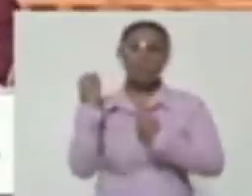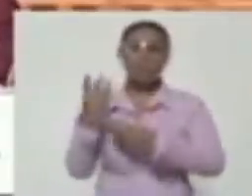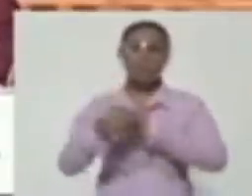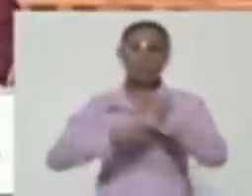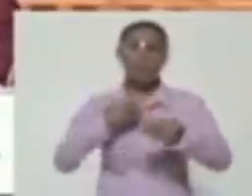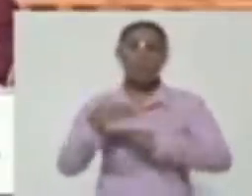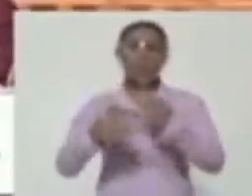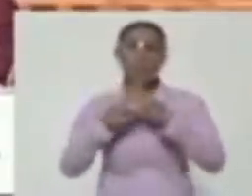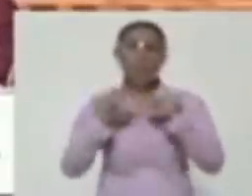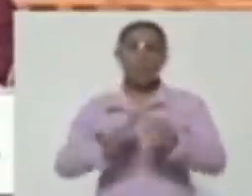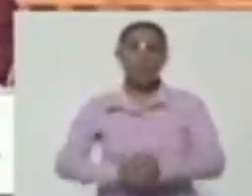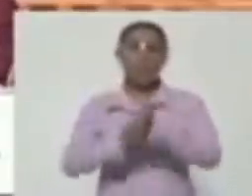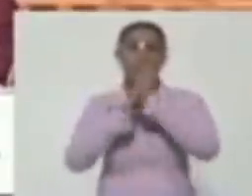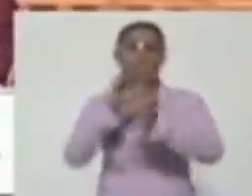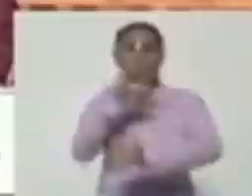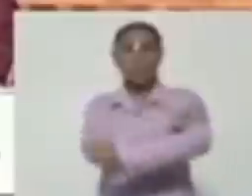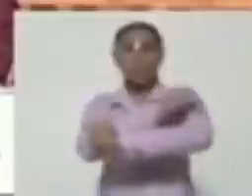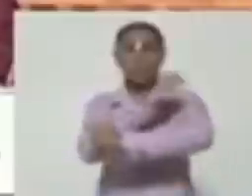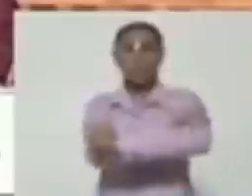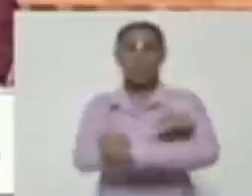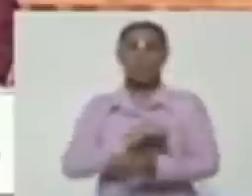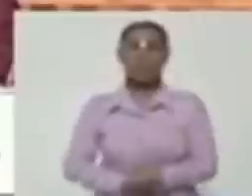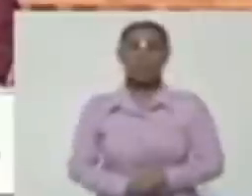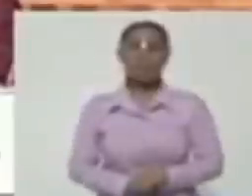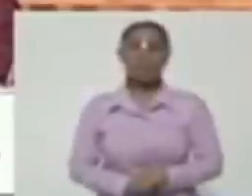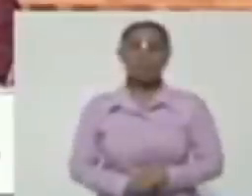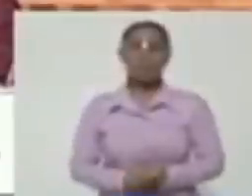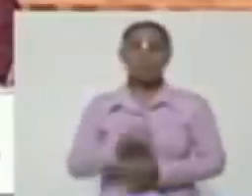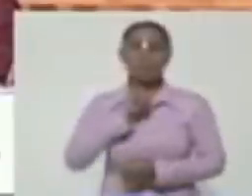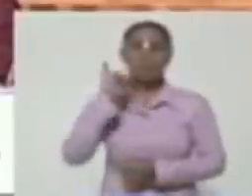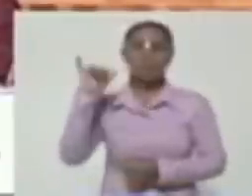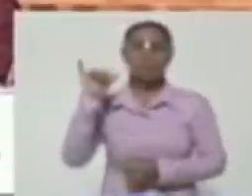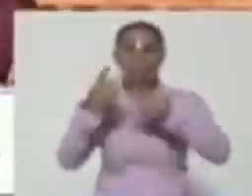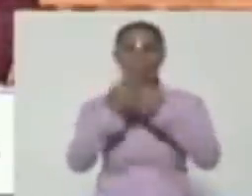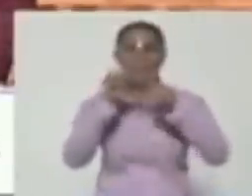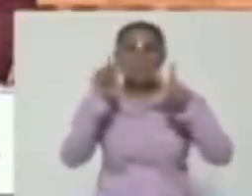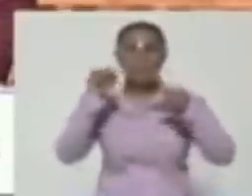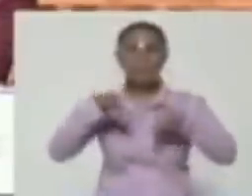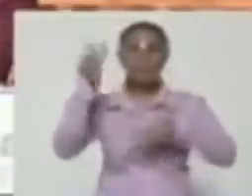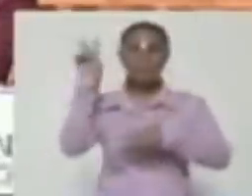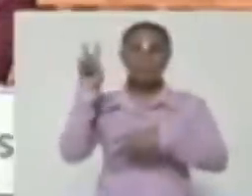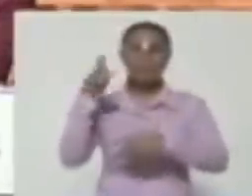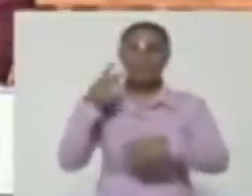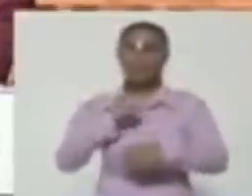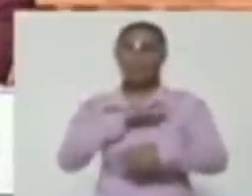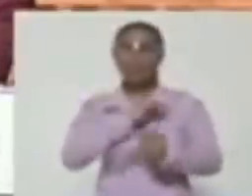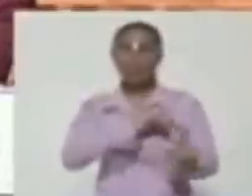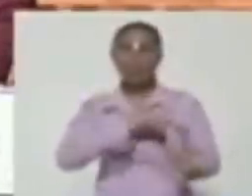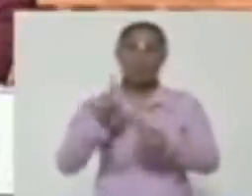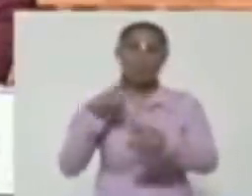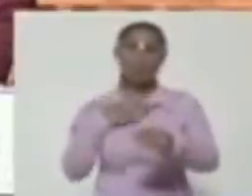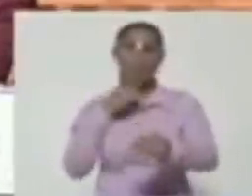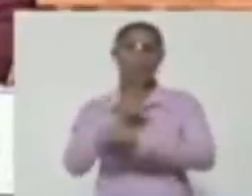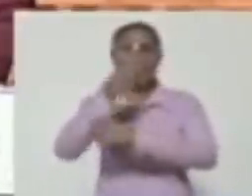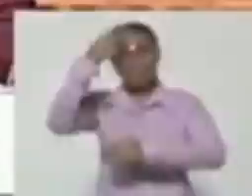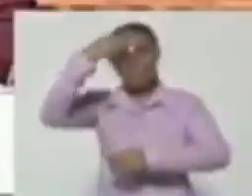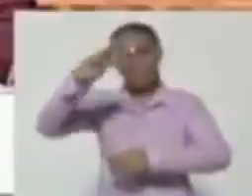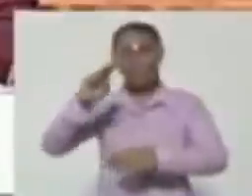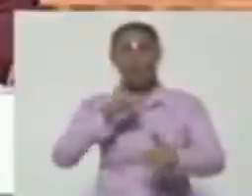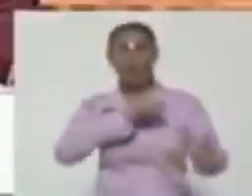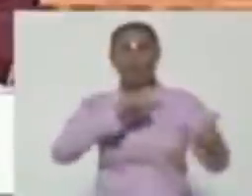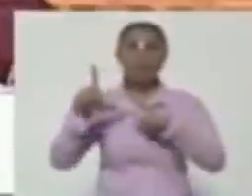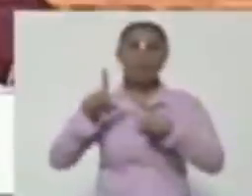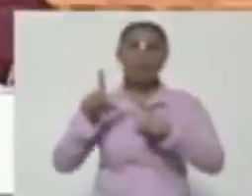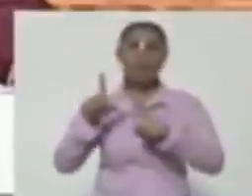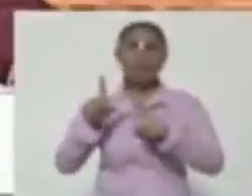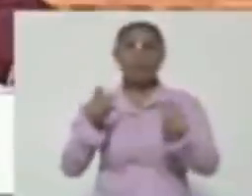todos los líderes de la oposición y están anunciando sus candidaturas, estamos listos, pues, para ir a México. Estamos listos para